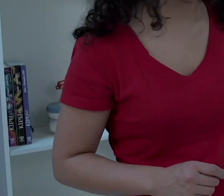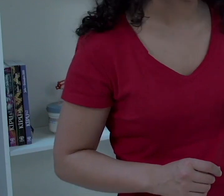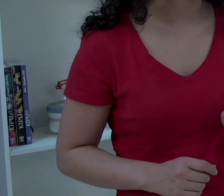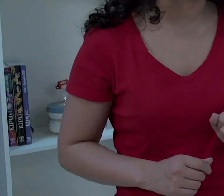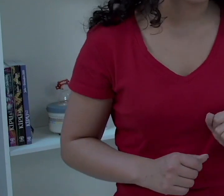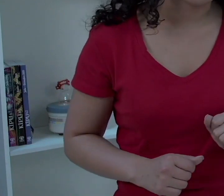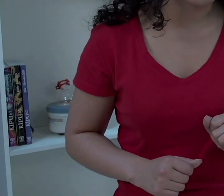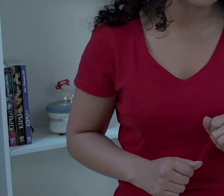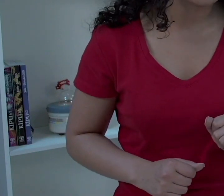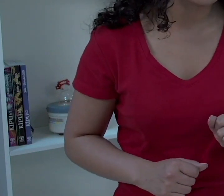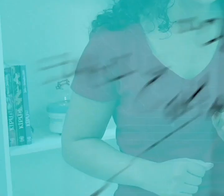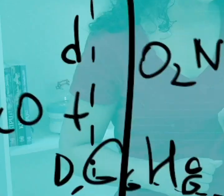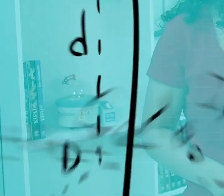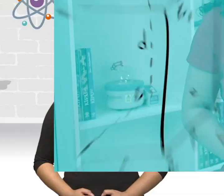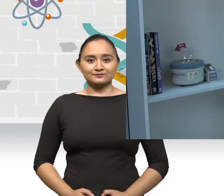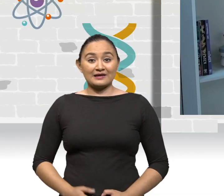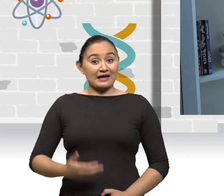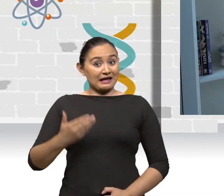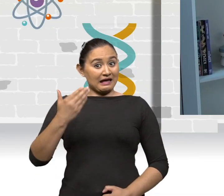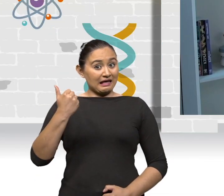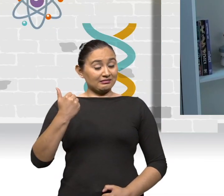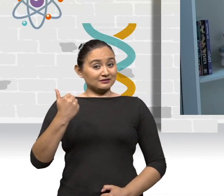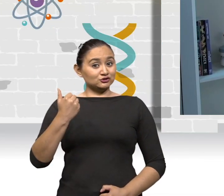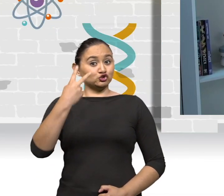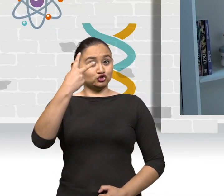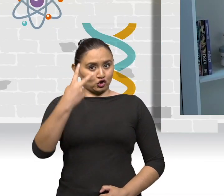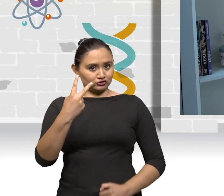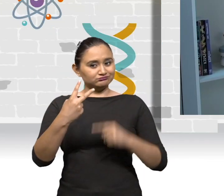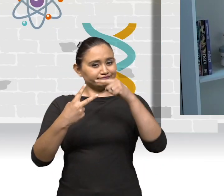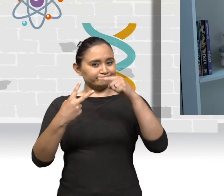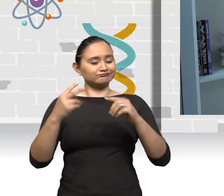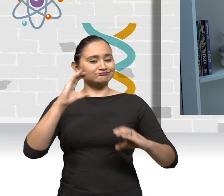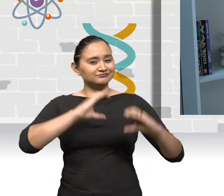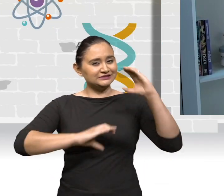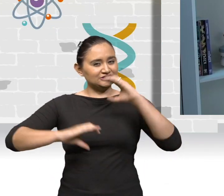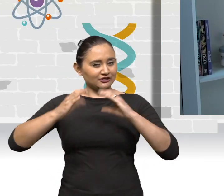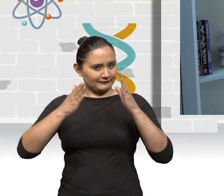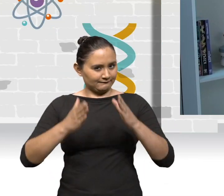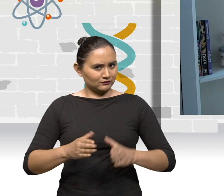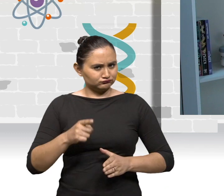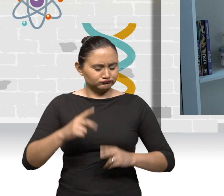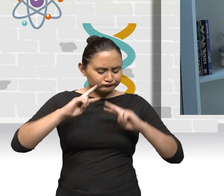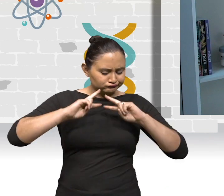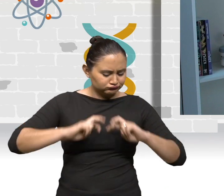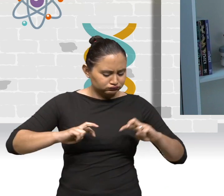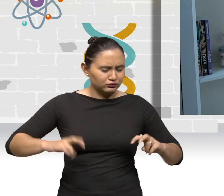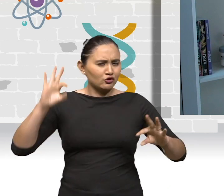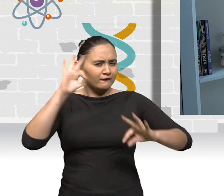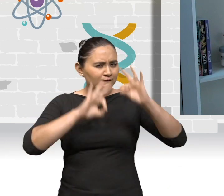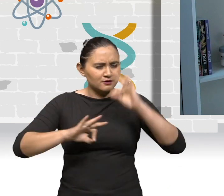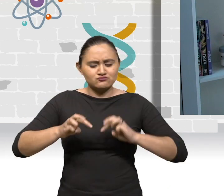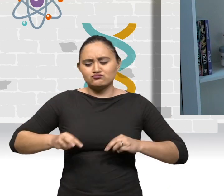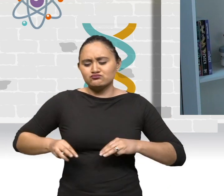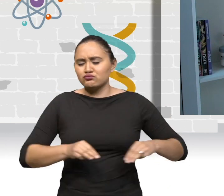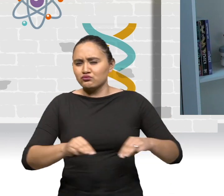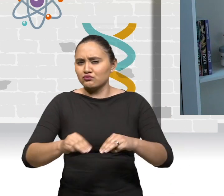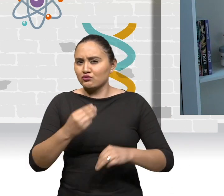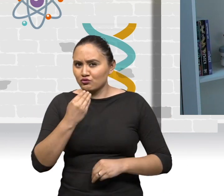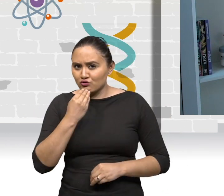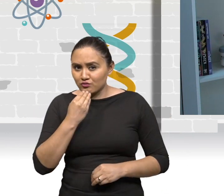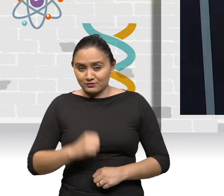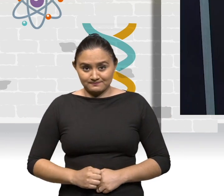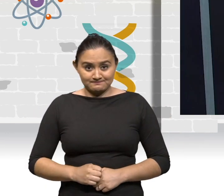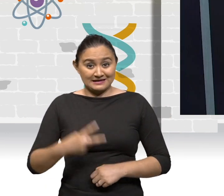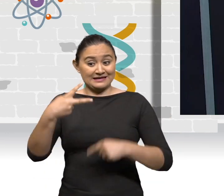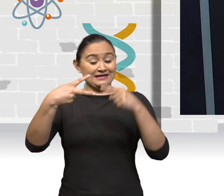movimiento rectilíneo uniforme. Existen dos científicos cuyos aportes han sido fundamentales para el estudio de la física y el